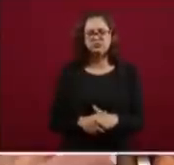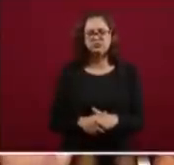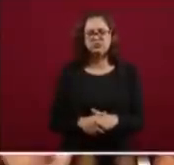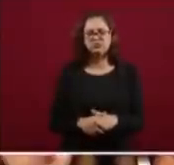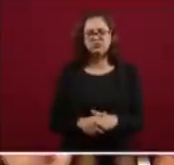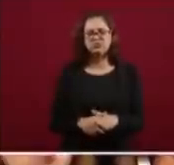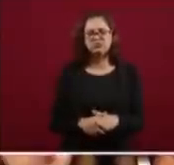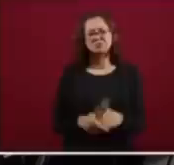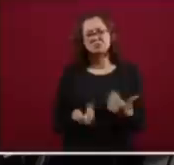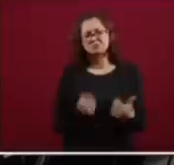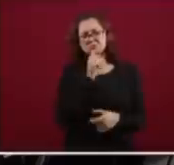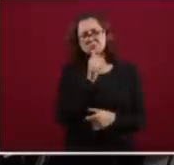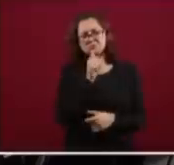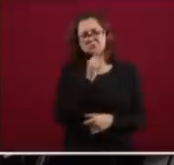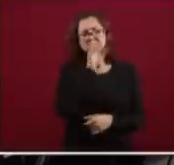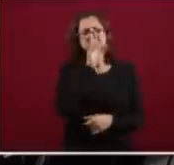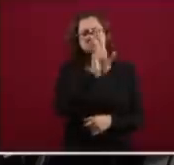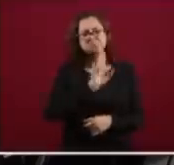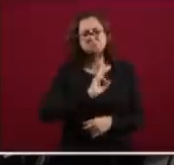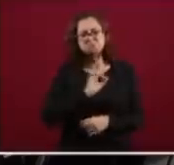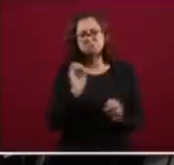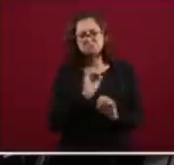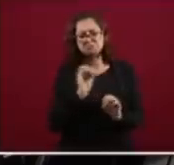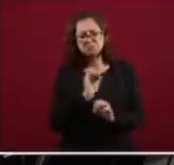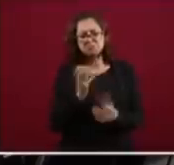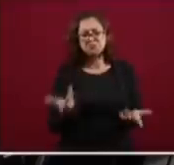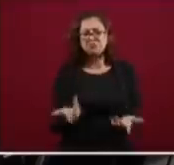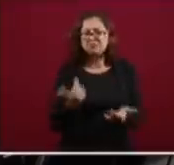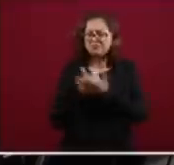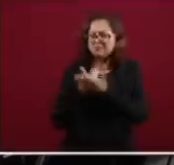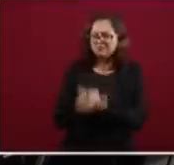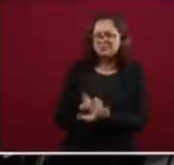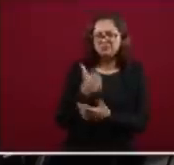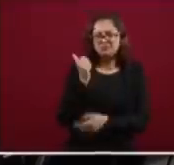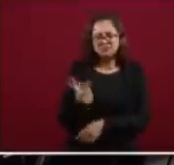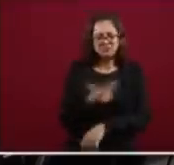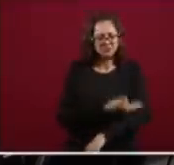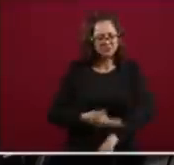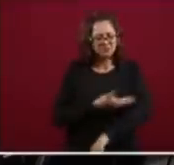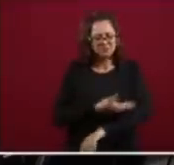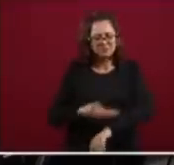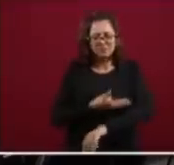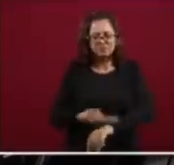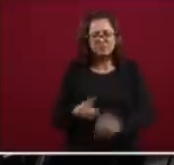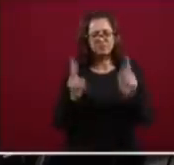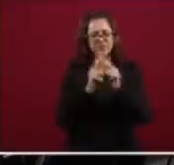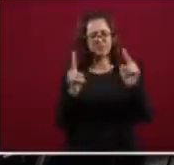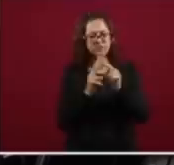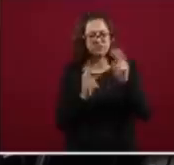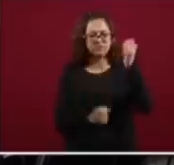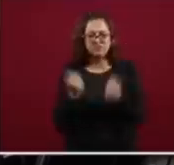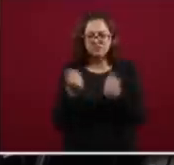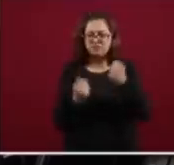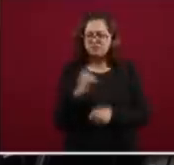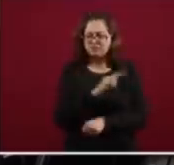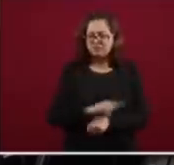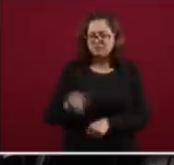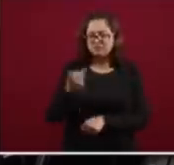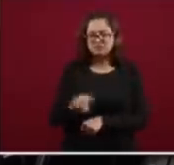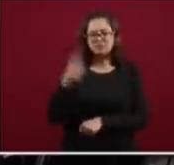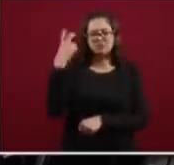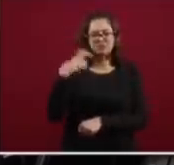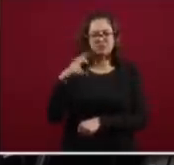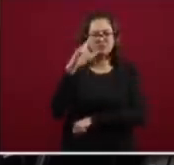y pues no hubo una respuesta favorable dijimos bueno nada más ayúdenos con la logística que la camioneta esté en el aeropuerto para que podamos